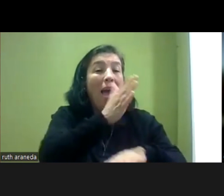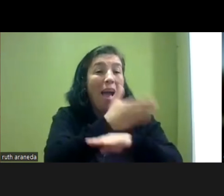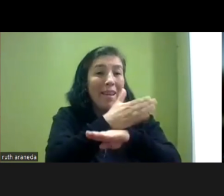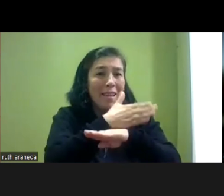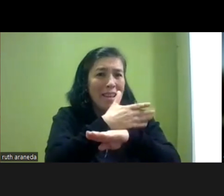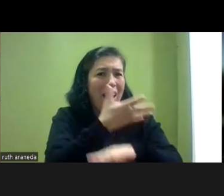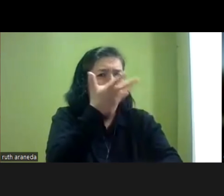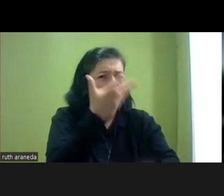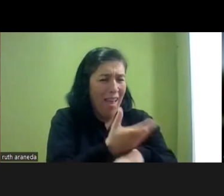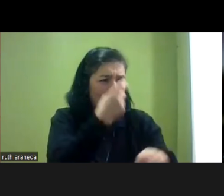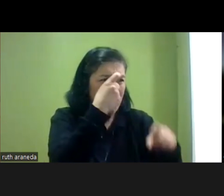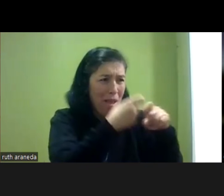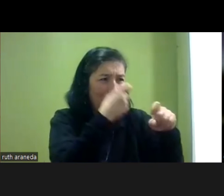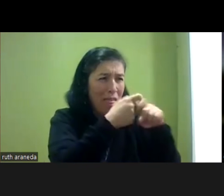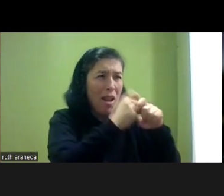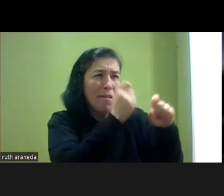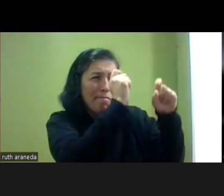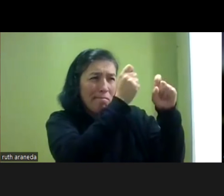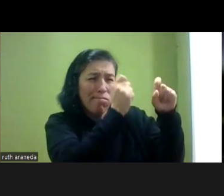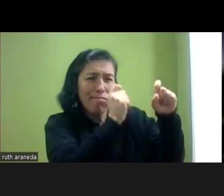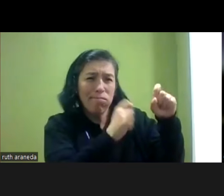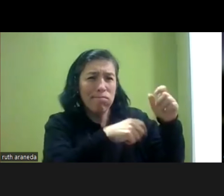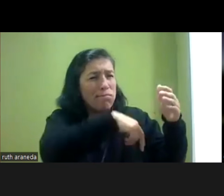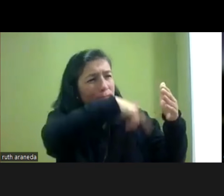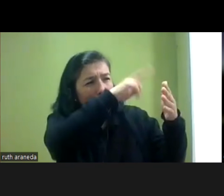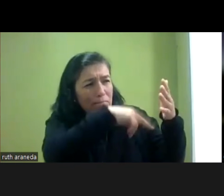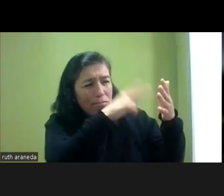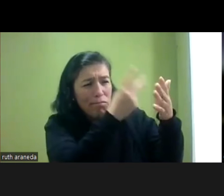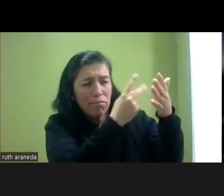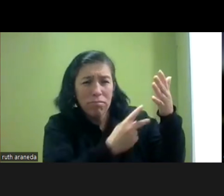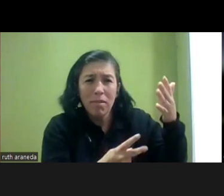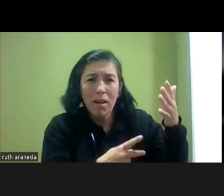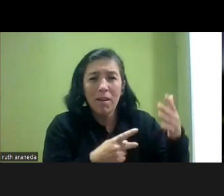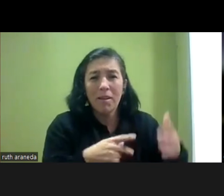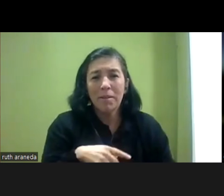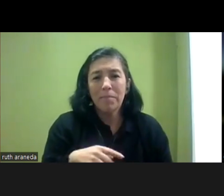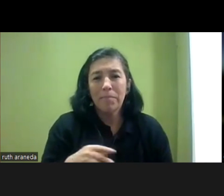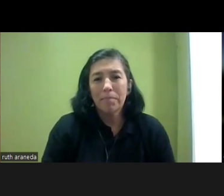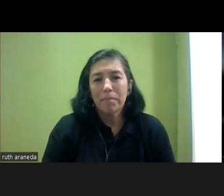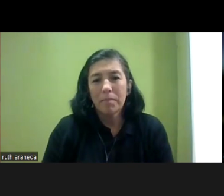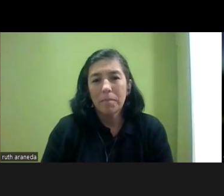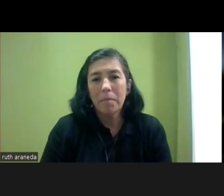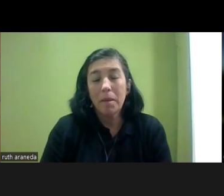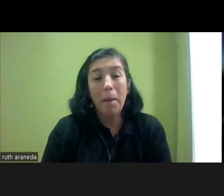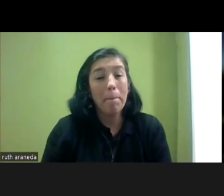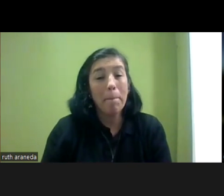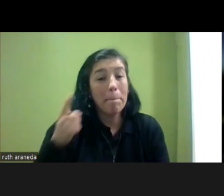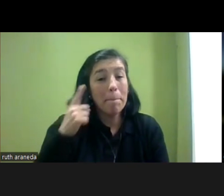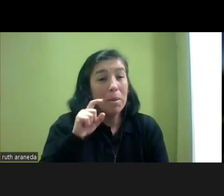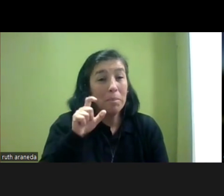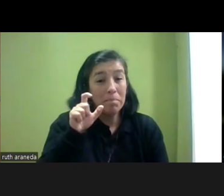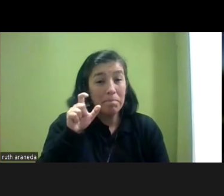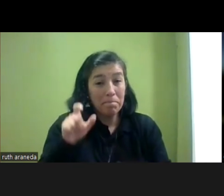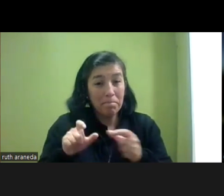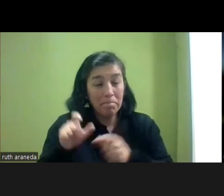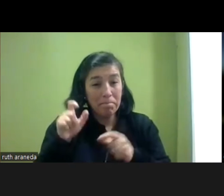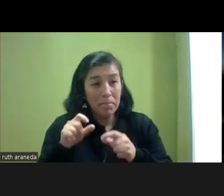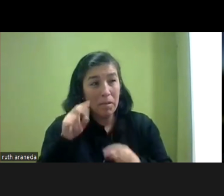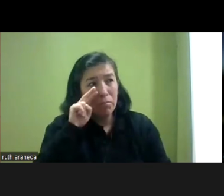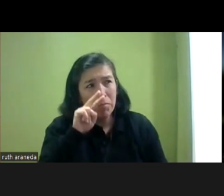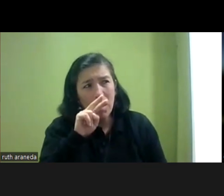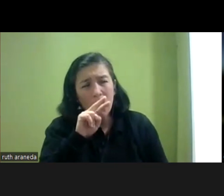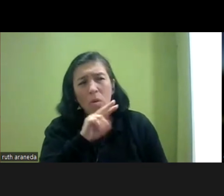rupestre fabuloso de pictografías. eh, pero los cronistas rápidamente se dan